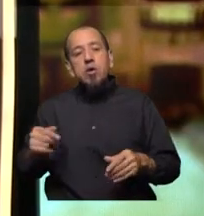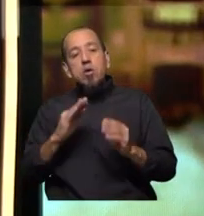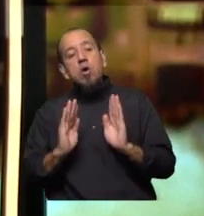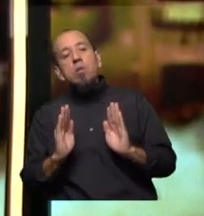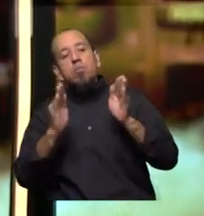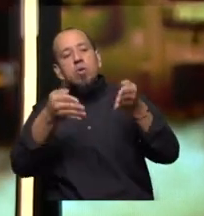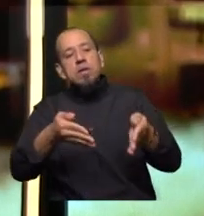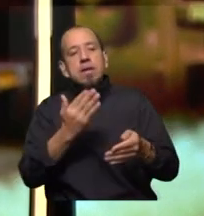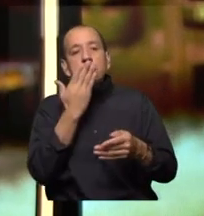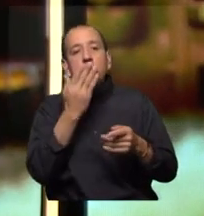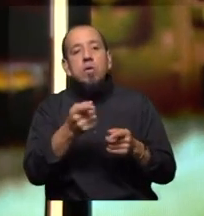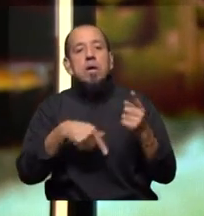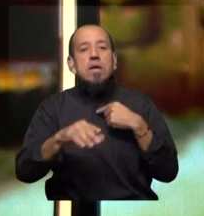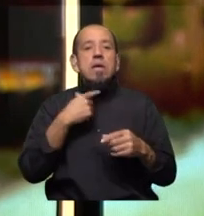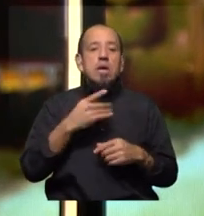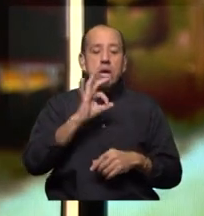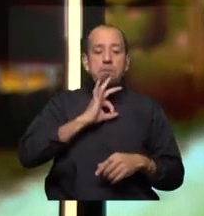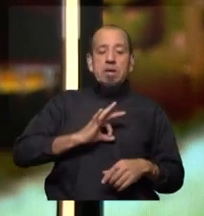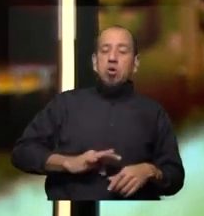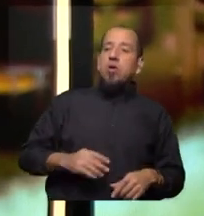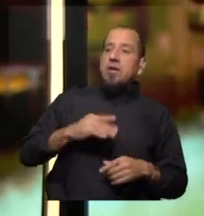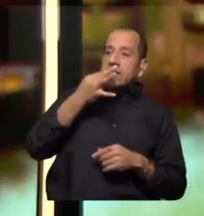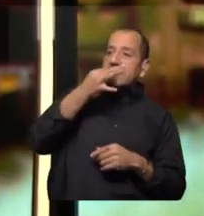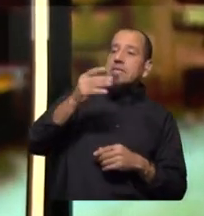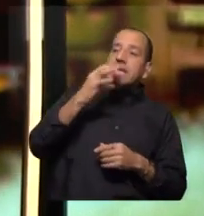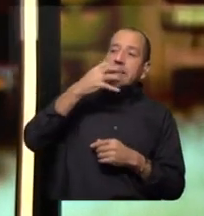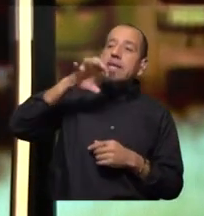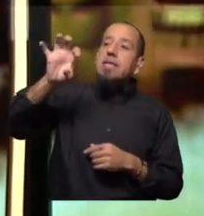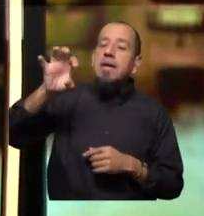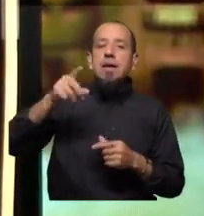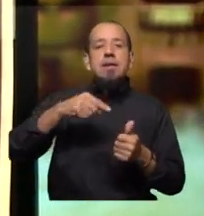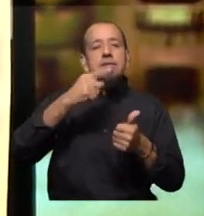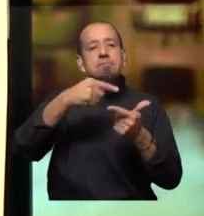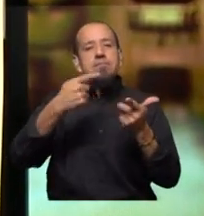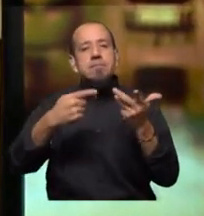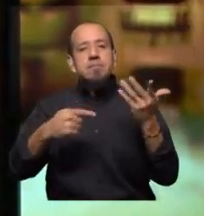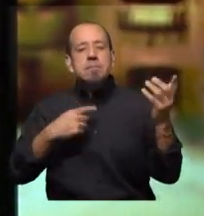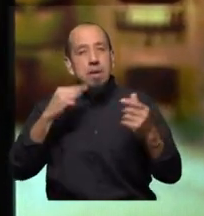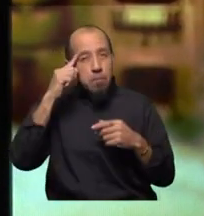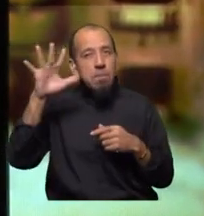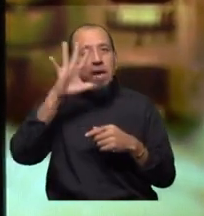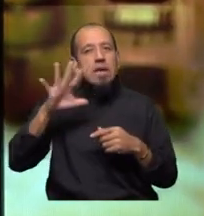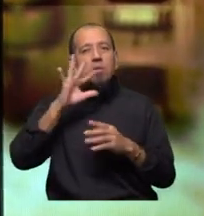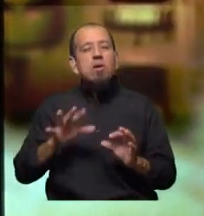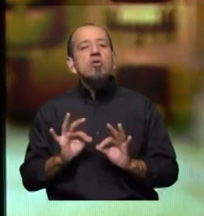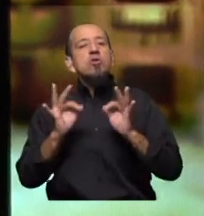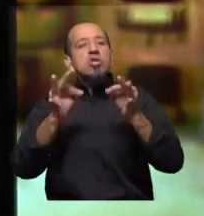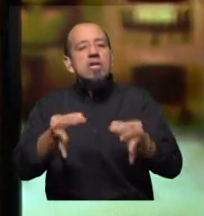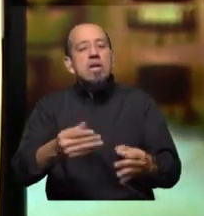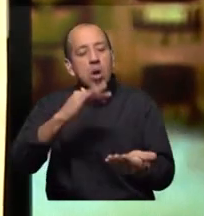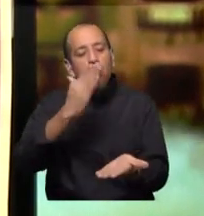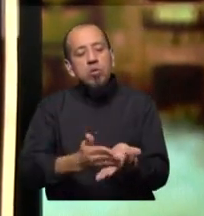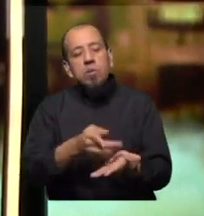hombre baja de la máquina en cada andén y grita el nombre de las estaciones me imagino cuando lleguen a constitución cuando caminen